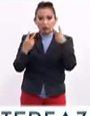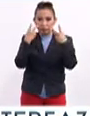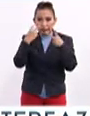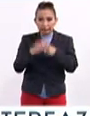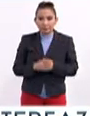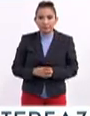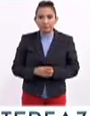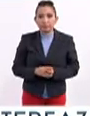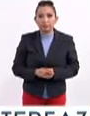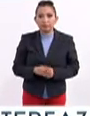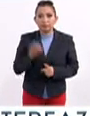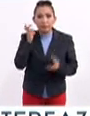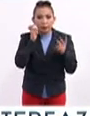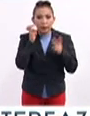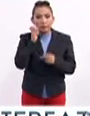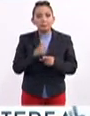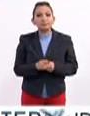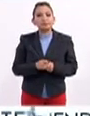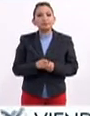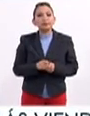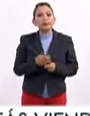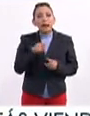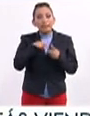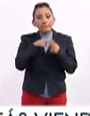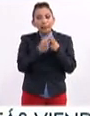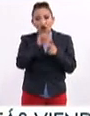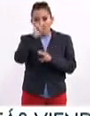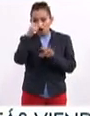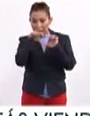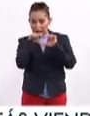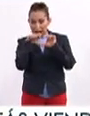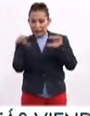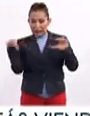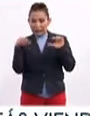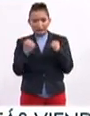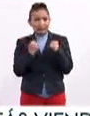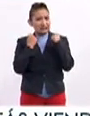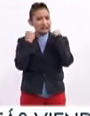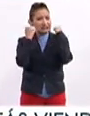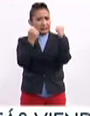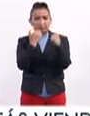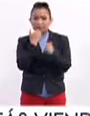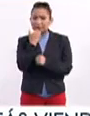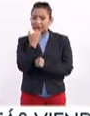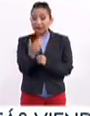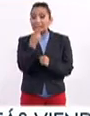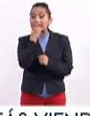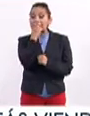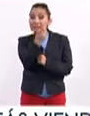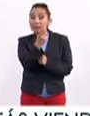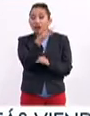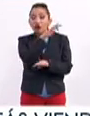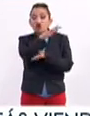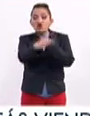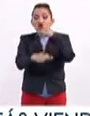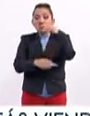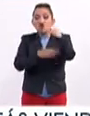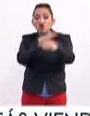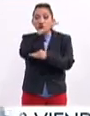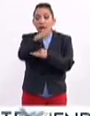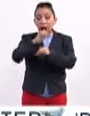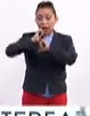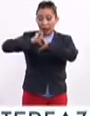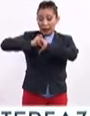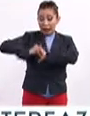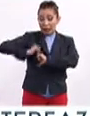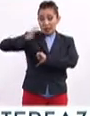ve y nos escucha, inicia otra frase también potentísima. Dice, toda